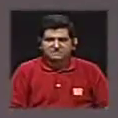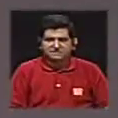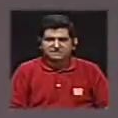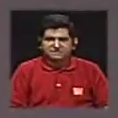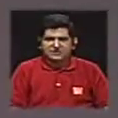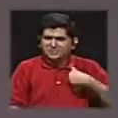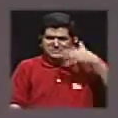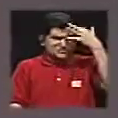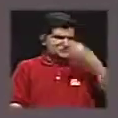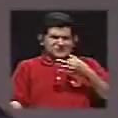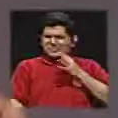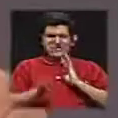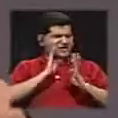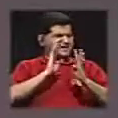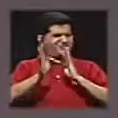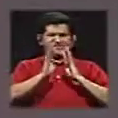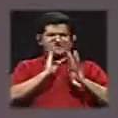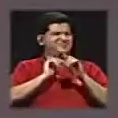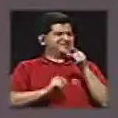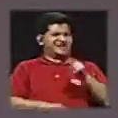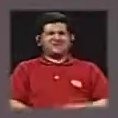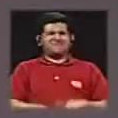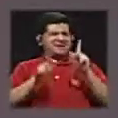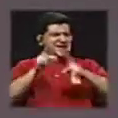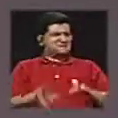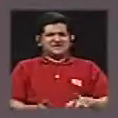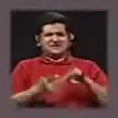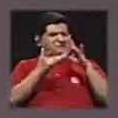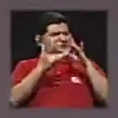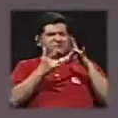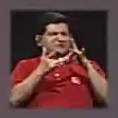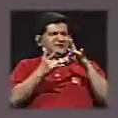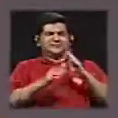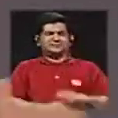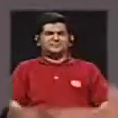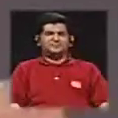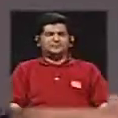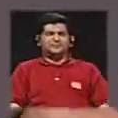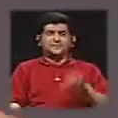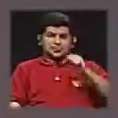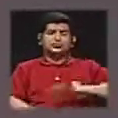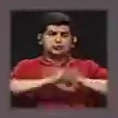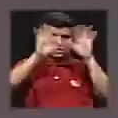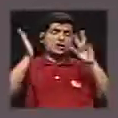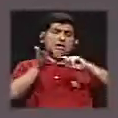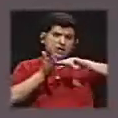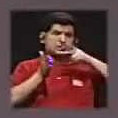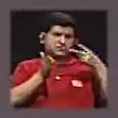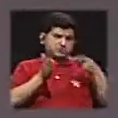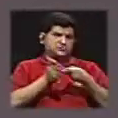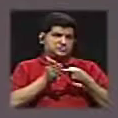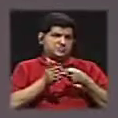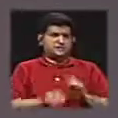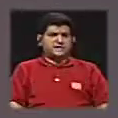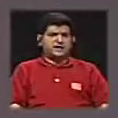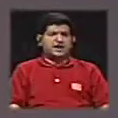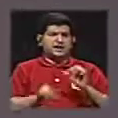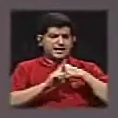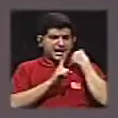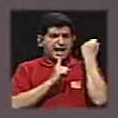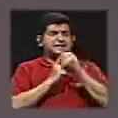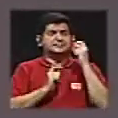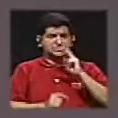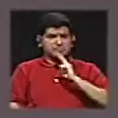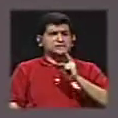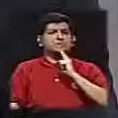No creo que se refiriese a alguien en particular. Sí queda claro que se refería a una situación